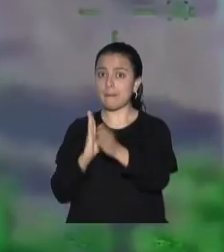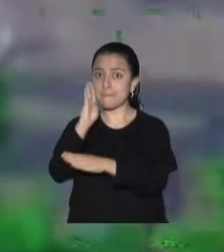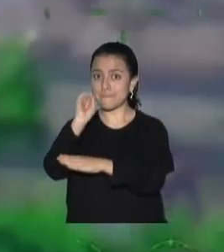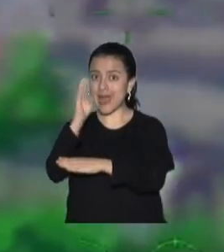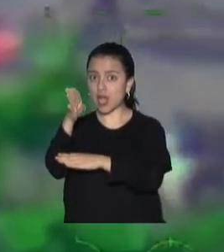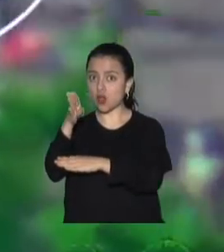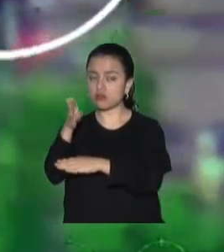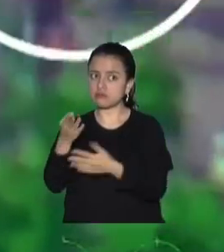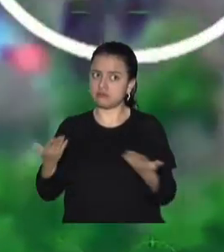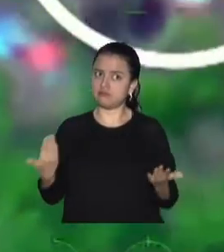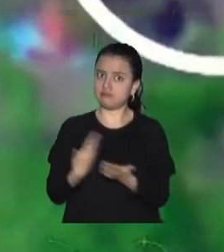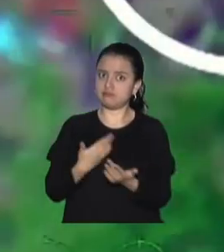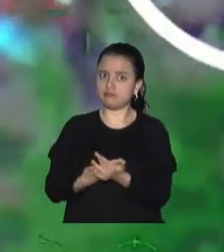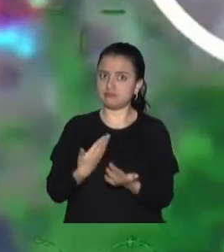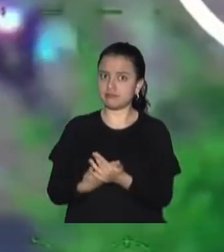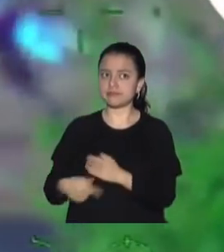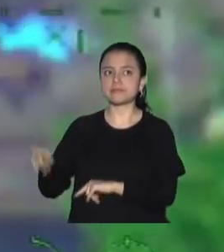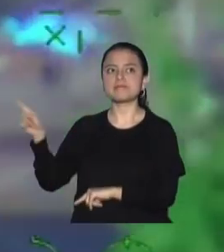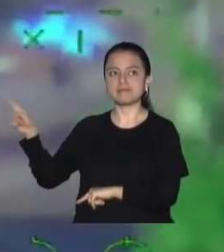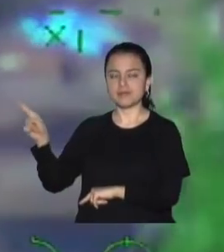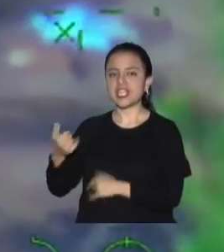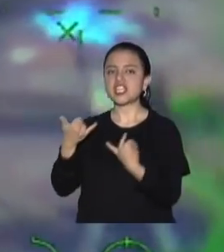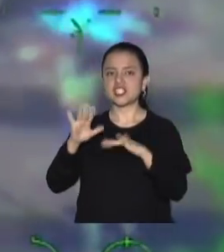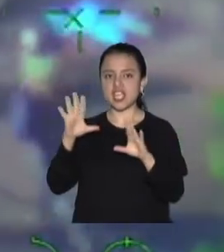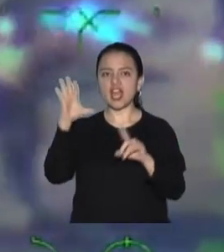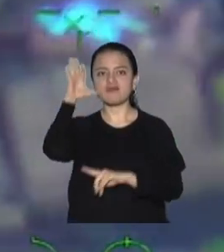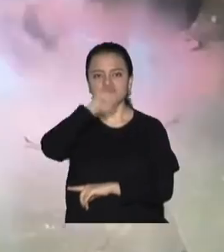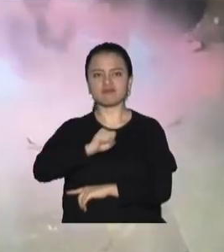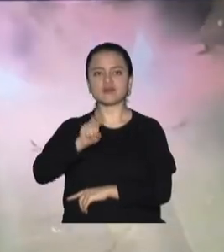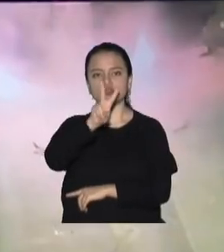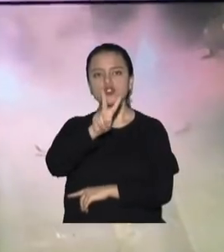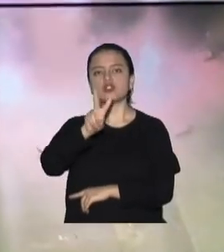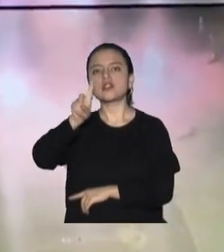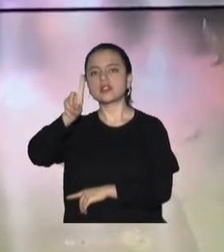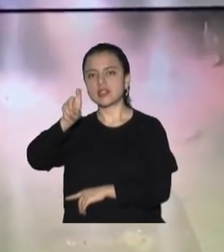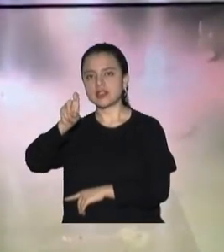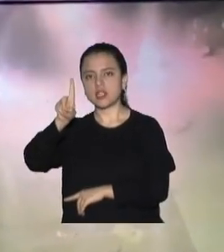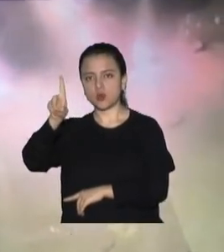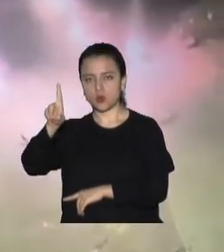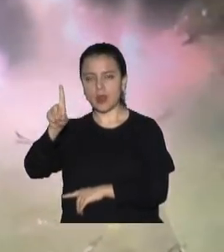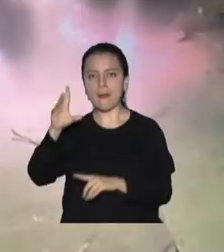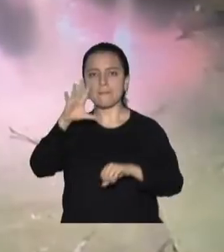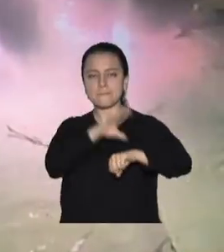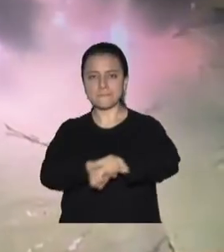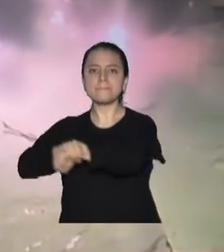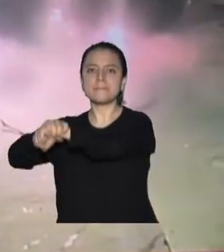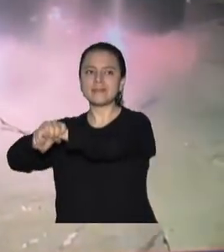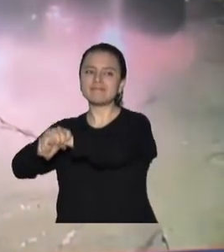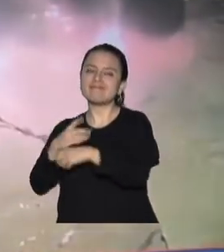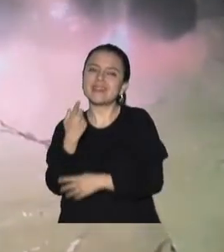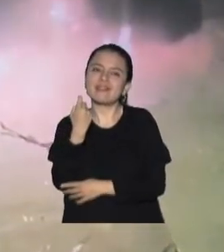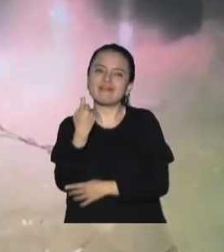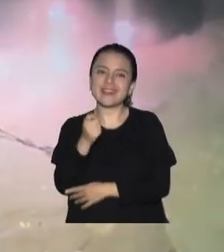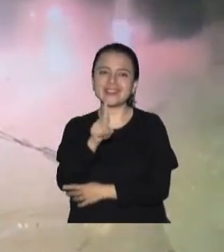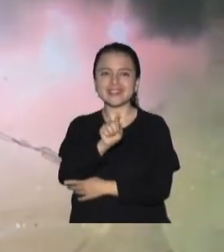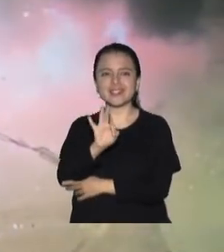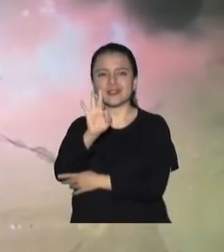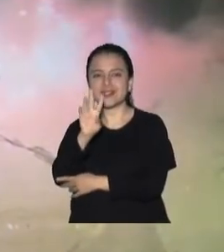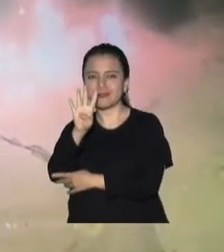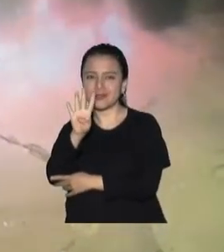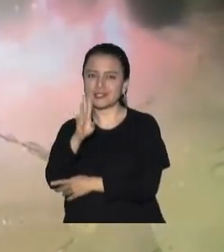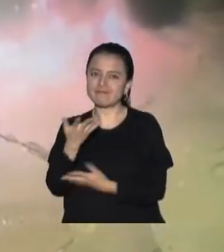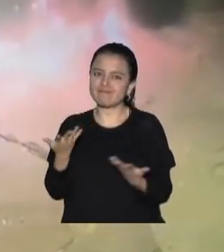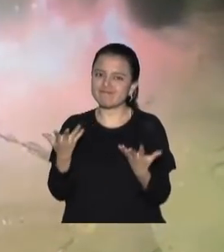la entidad reportó que 261 personas fueron localizadas y 134 no han sido ubicadas.